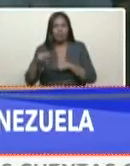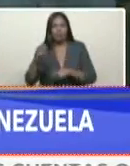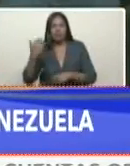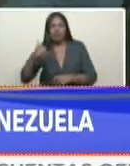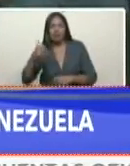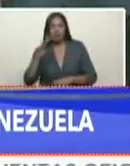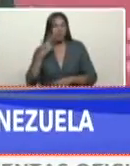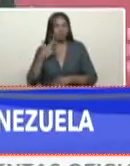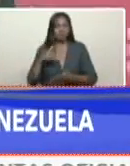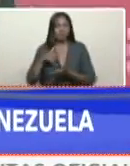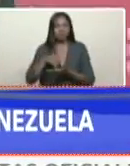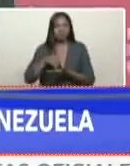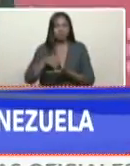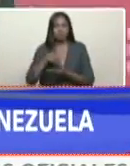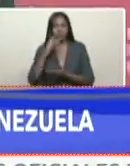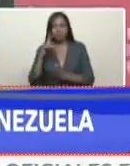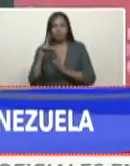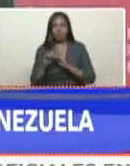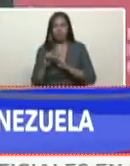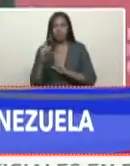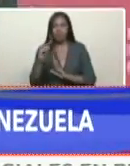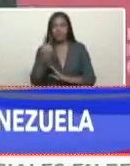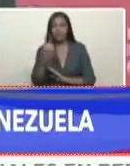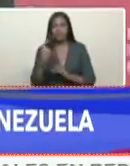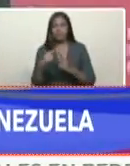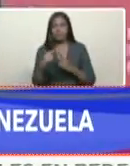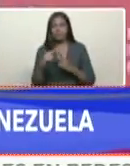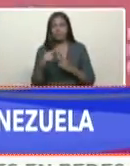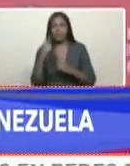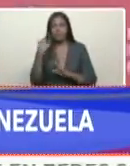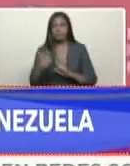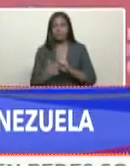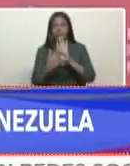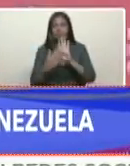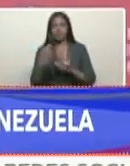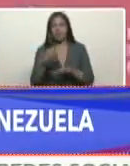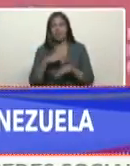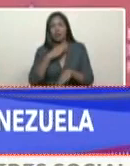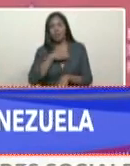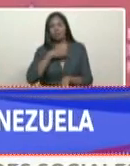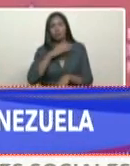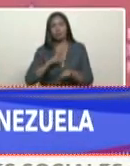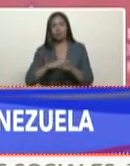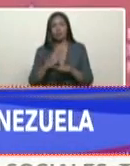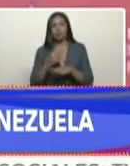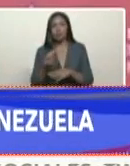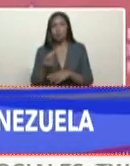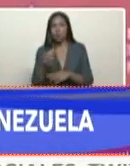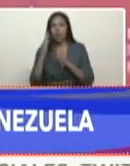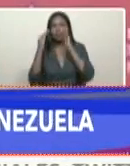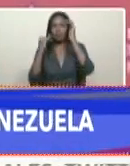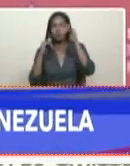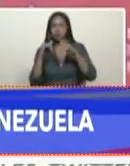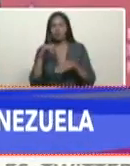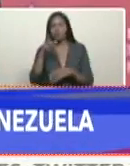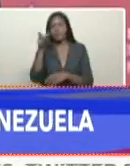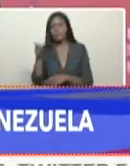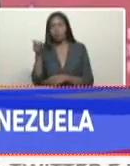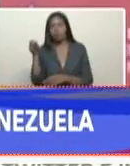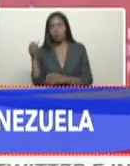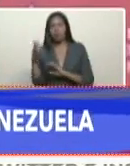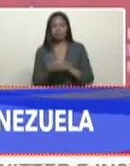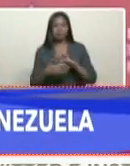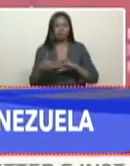Pudiéramos haberlo subsumido en el primer frente de las misiones, pero no. El frente de la atención de las víctimas de la